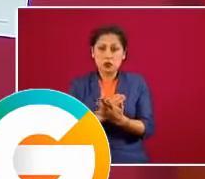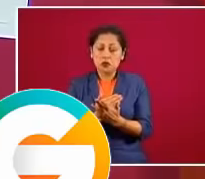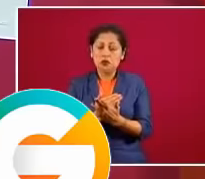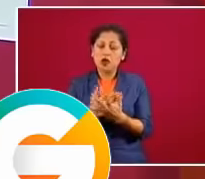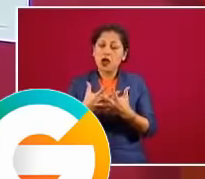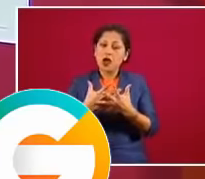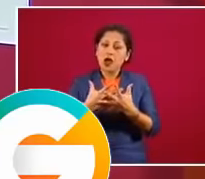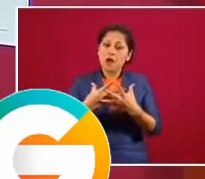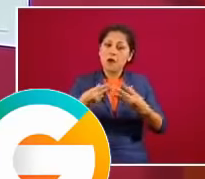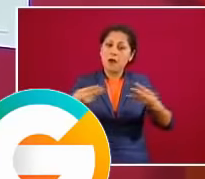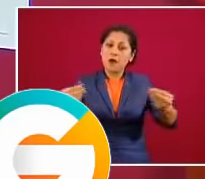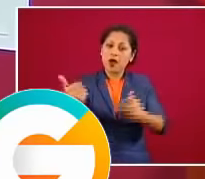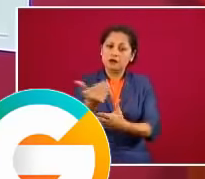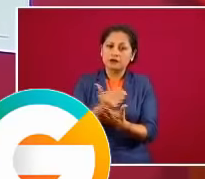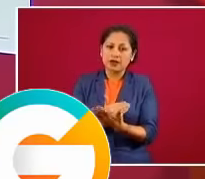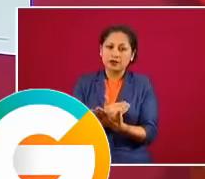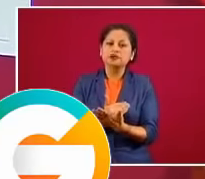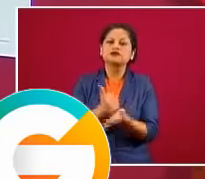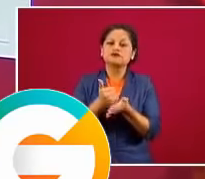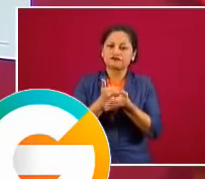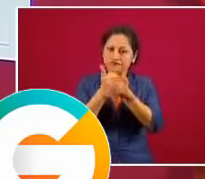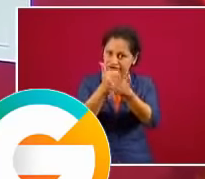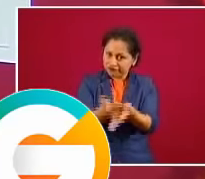Implica desde luego un sacrificio,